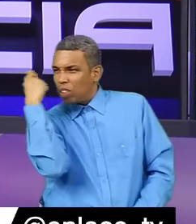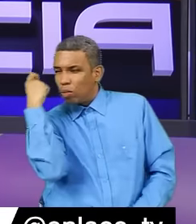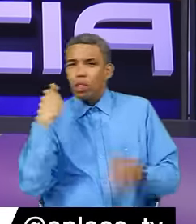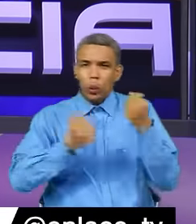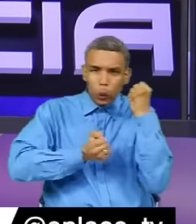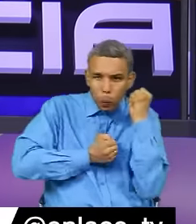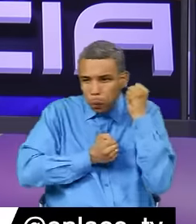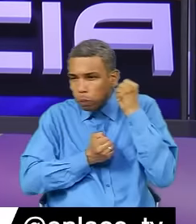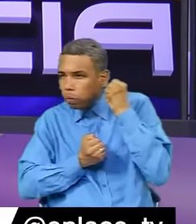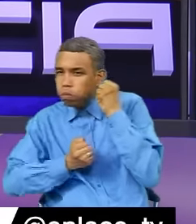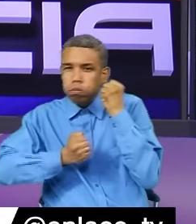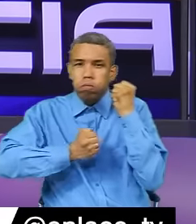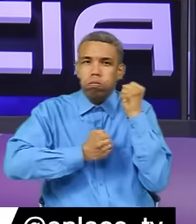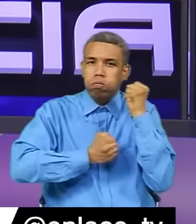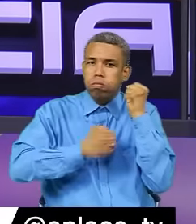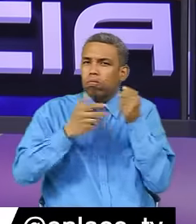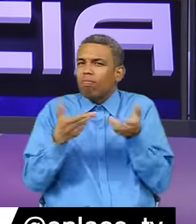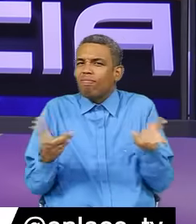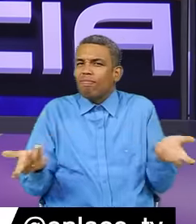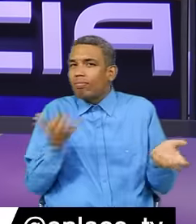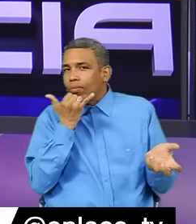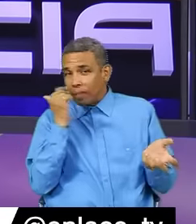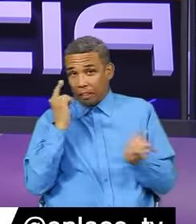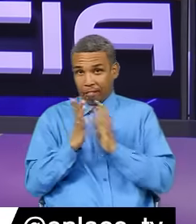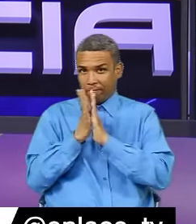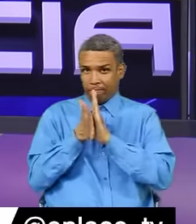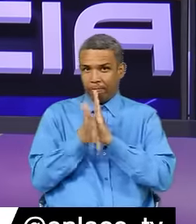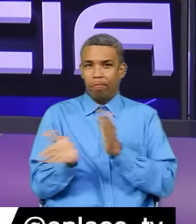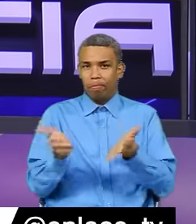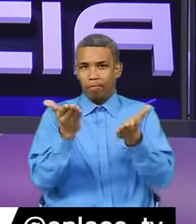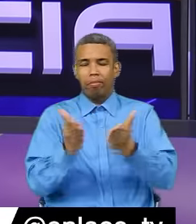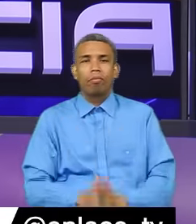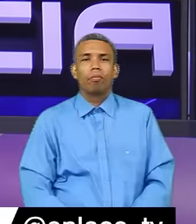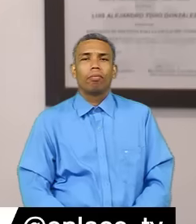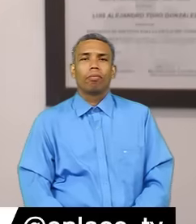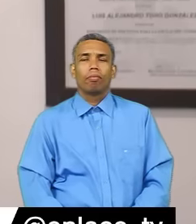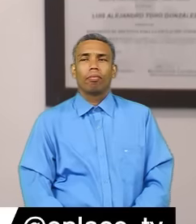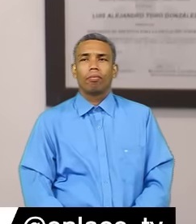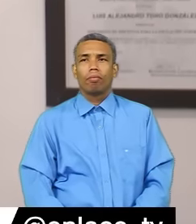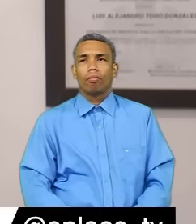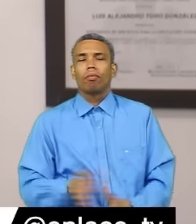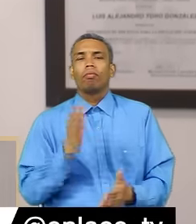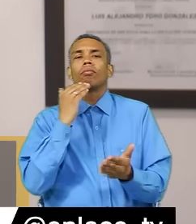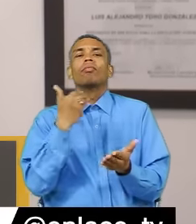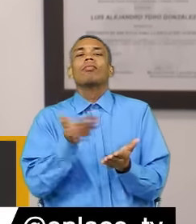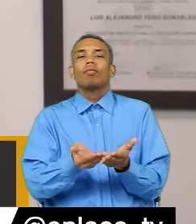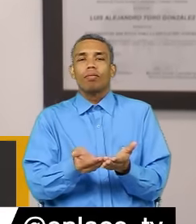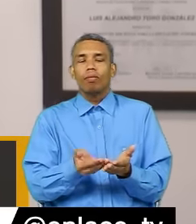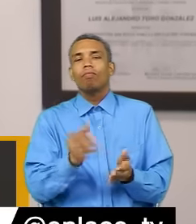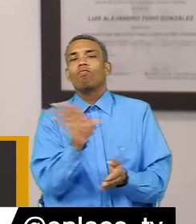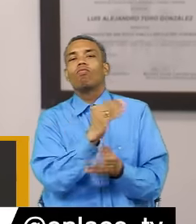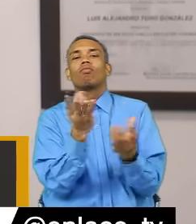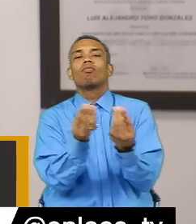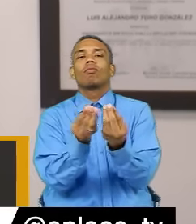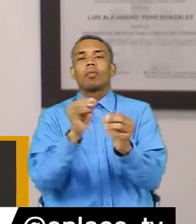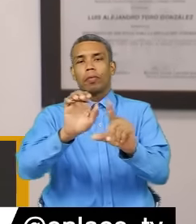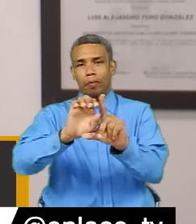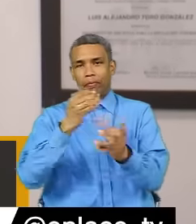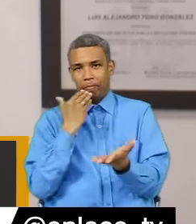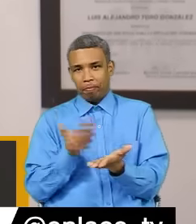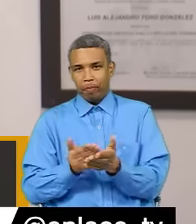por ese batallón en el Magdalena Medio. Adelante, Neila, buenas tardes para usted. Gracias, compañeros, muy buenas tardes. Pues el Batallón